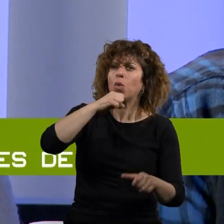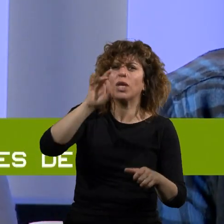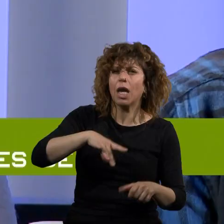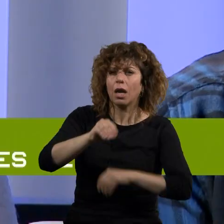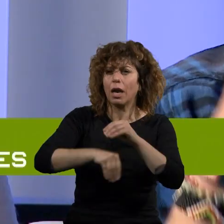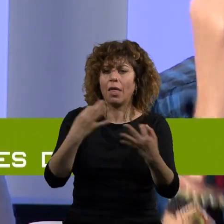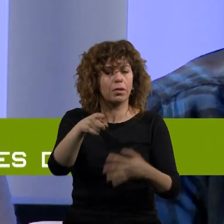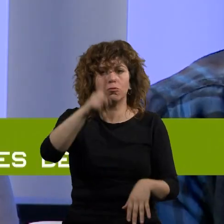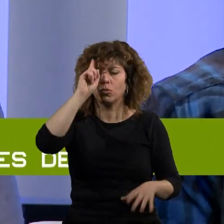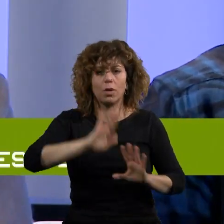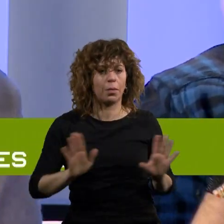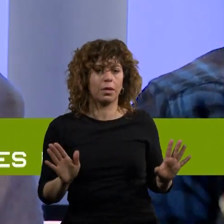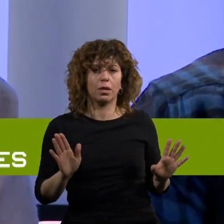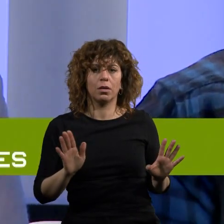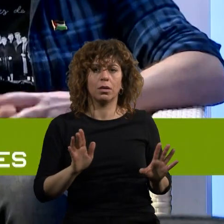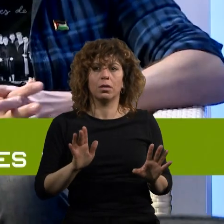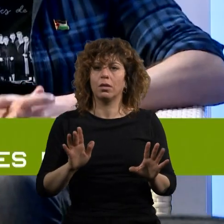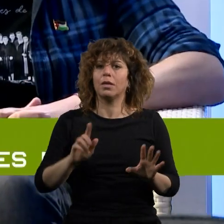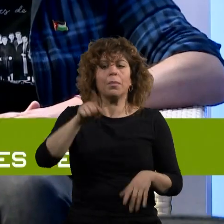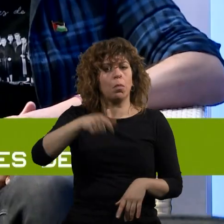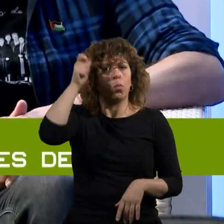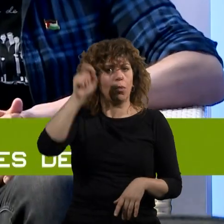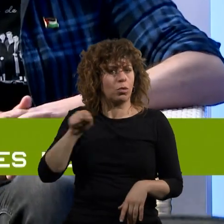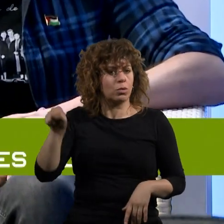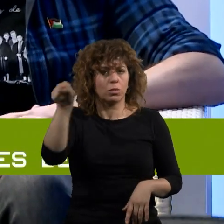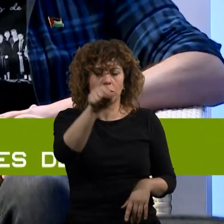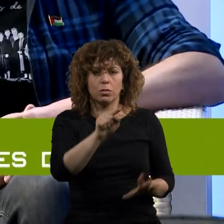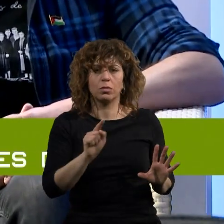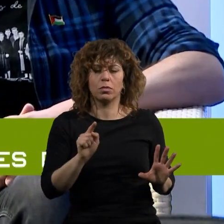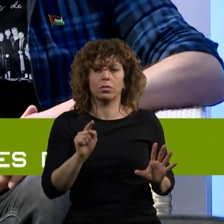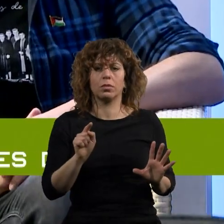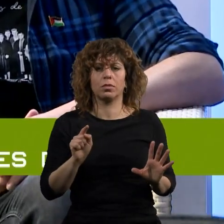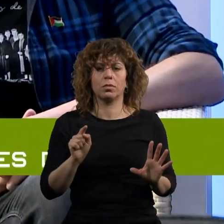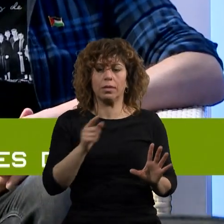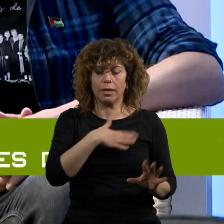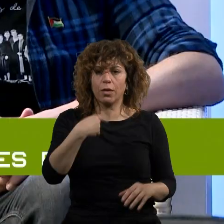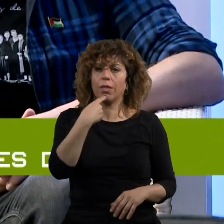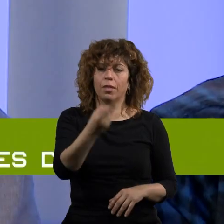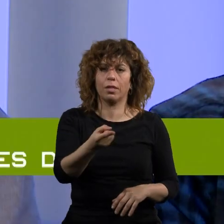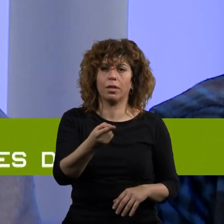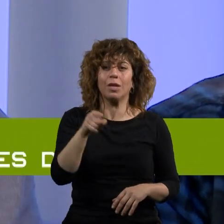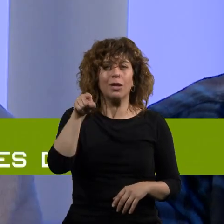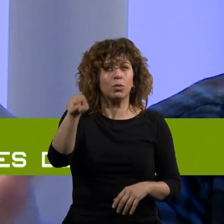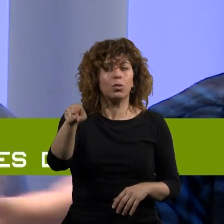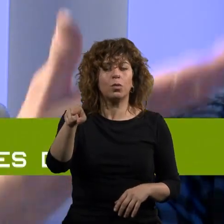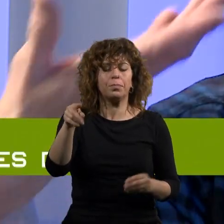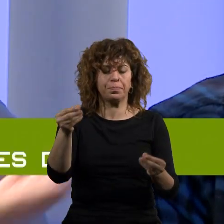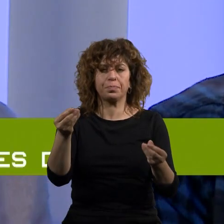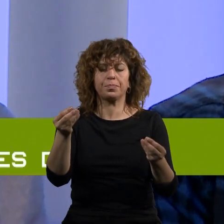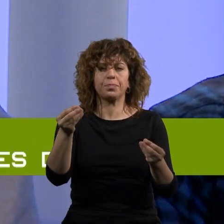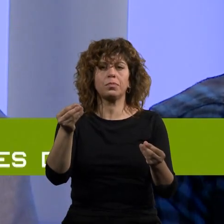hicieron. De Badarán y de todos los pueblos, hablamos de nuestro pueblo. Sí, sí. Pero te quiero decir que el día que tú hiciste